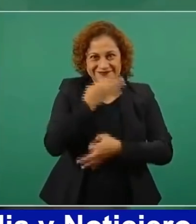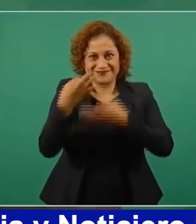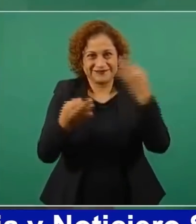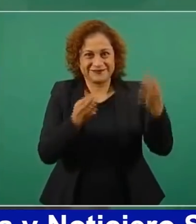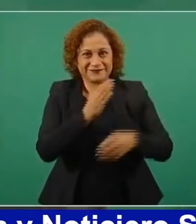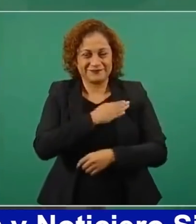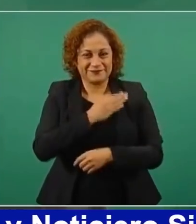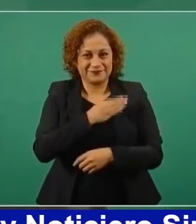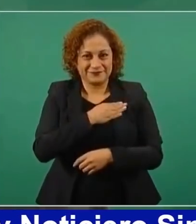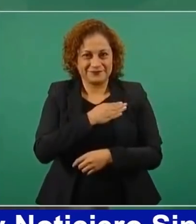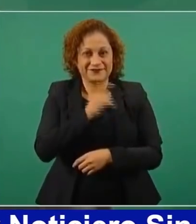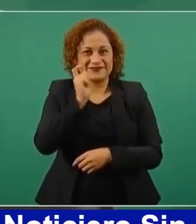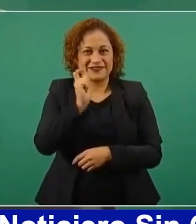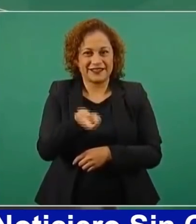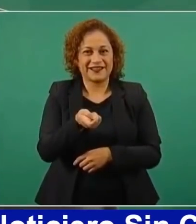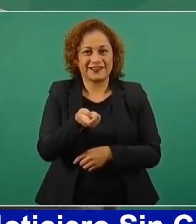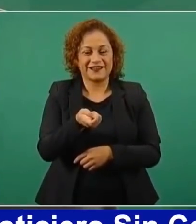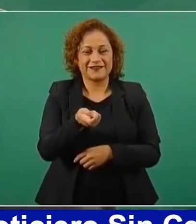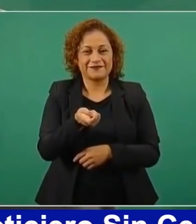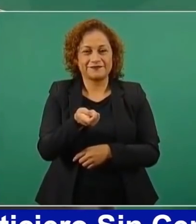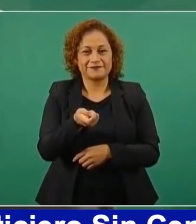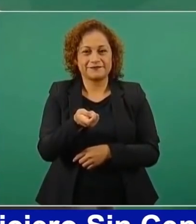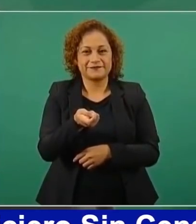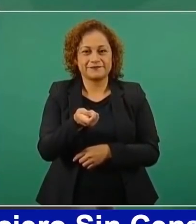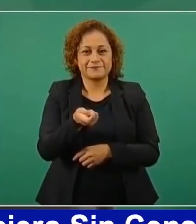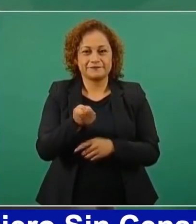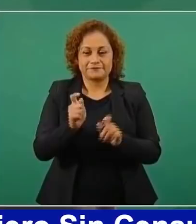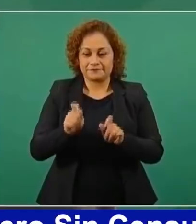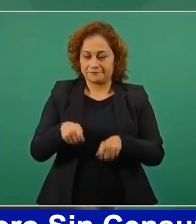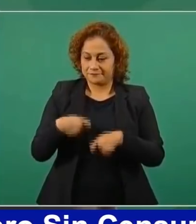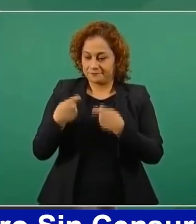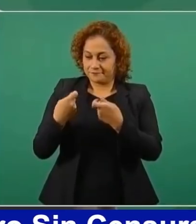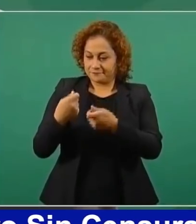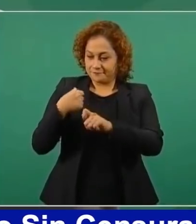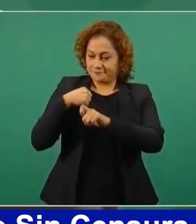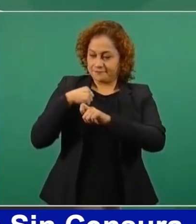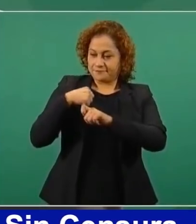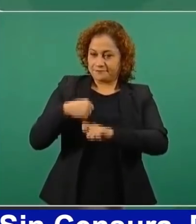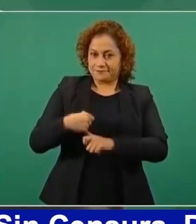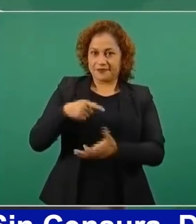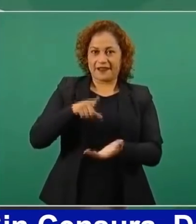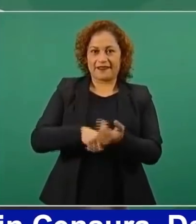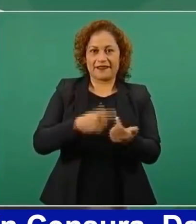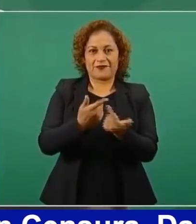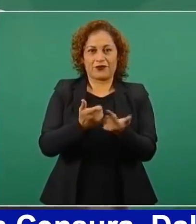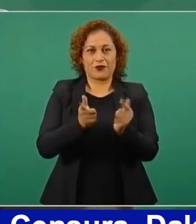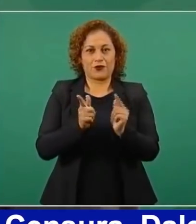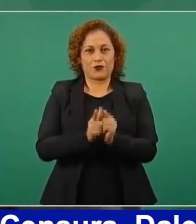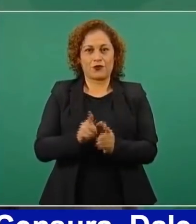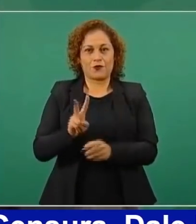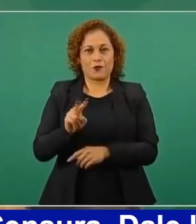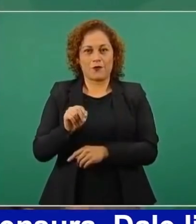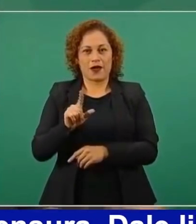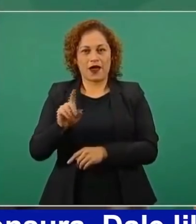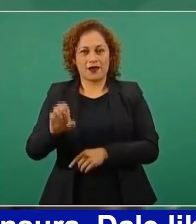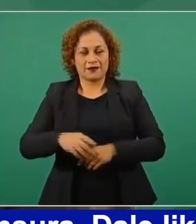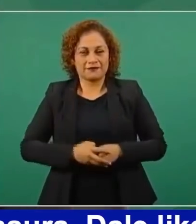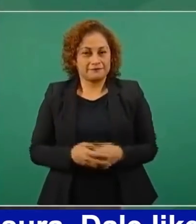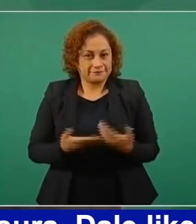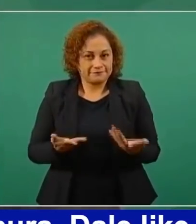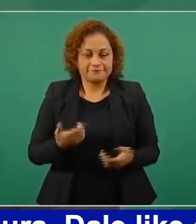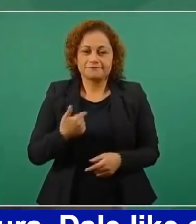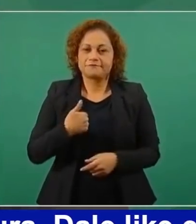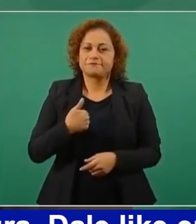este proceso de entrega del mando del Grupo Oval, que me da mucho